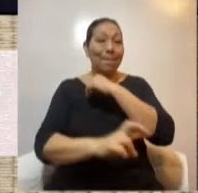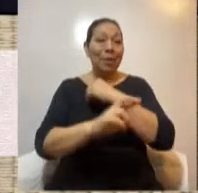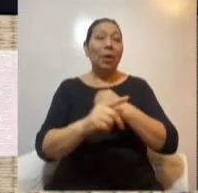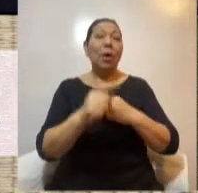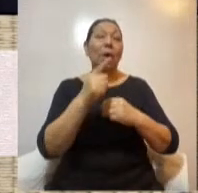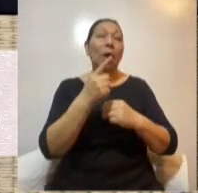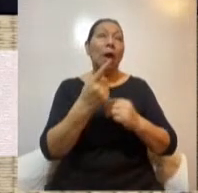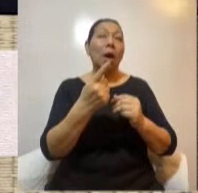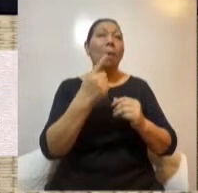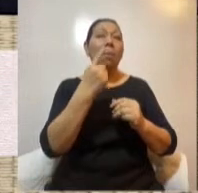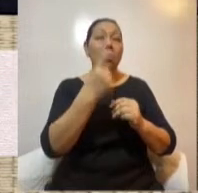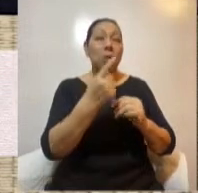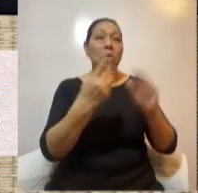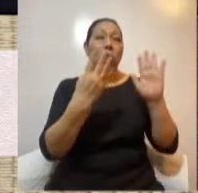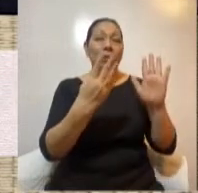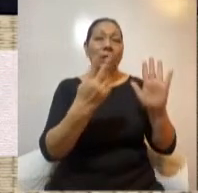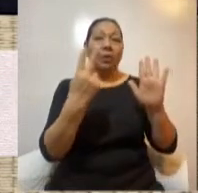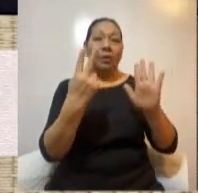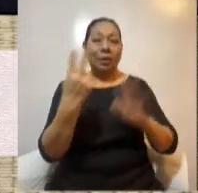Norteamérica en